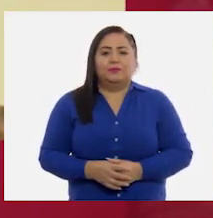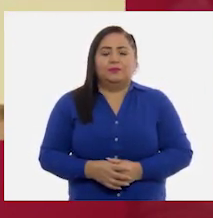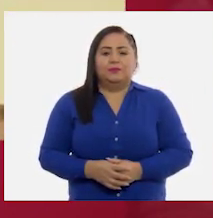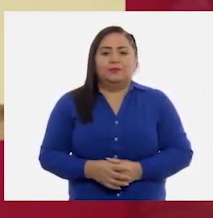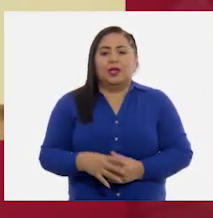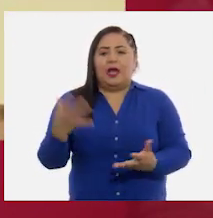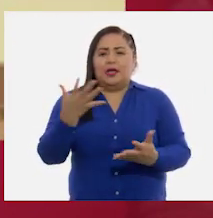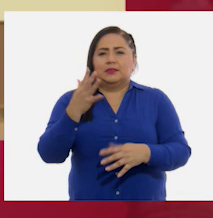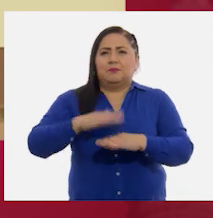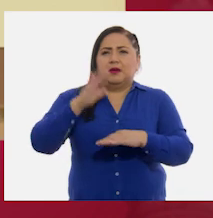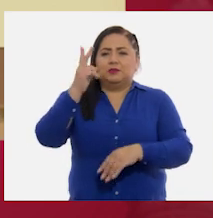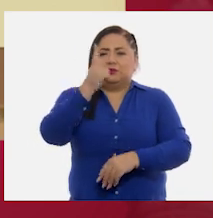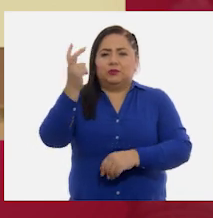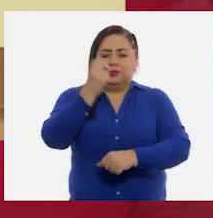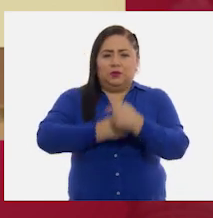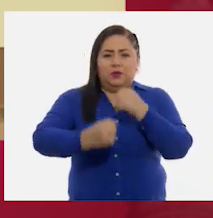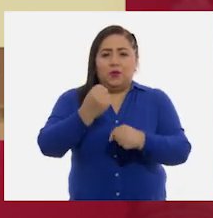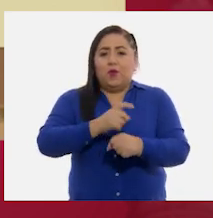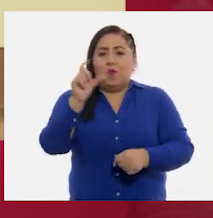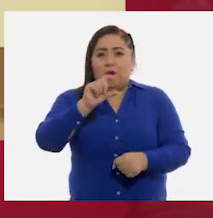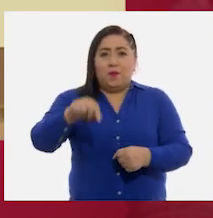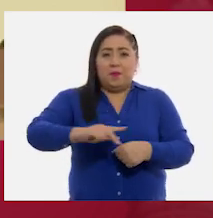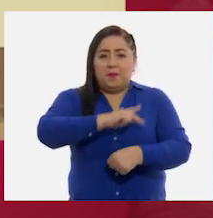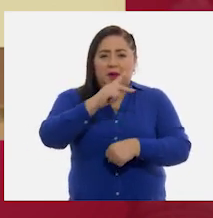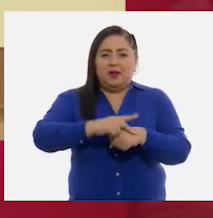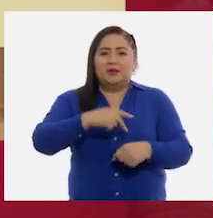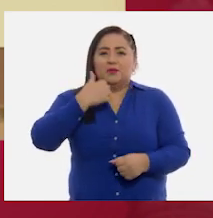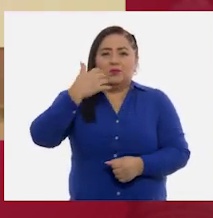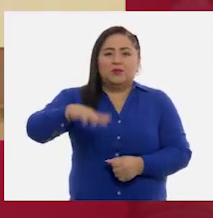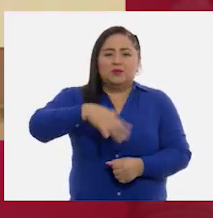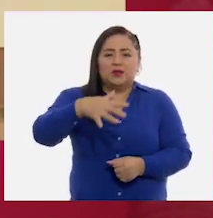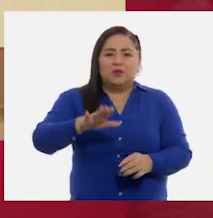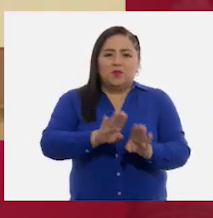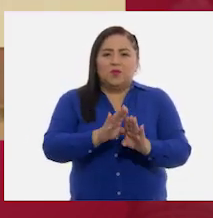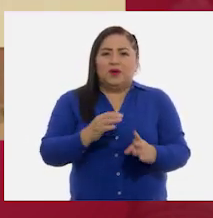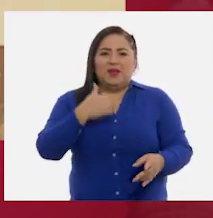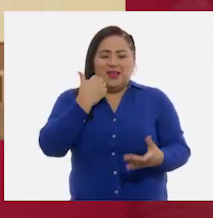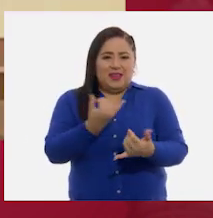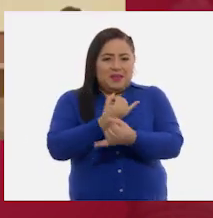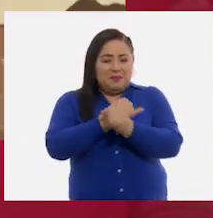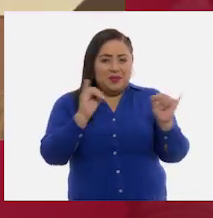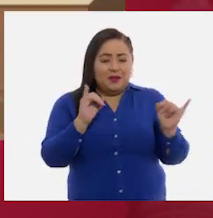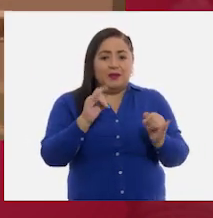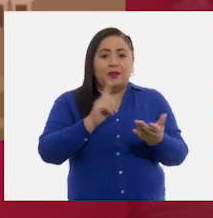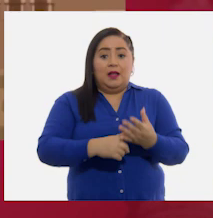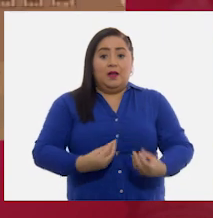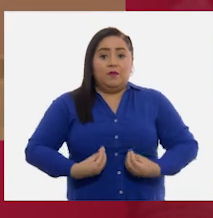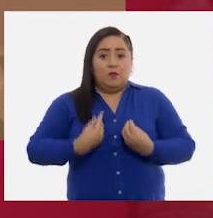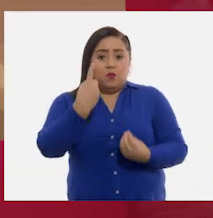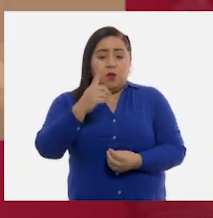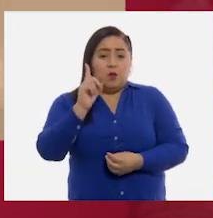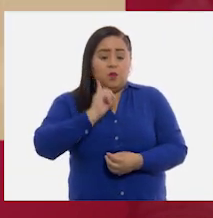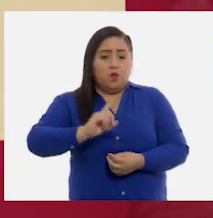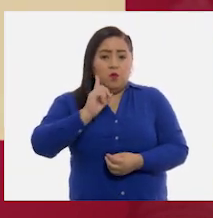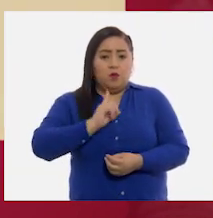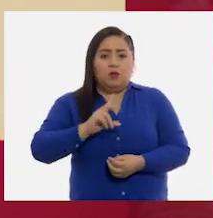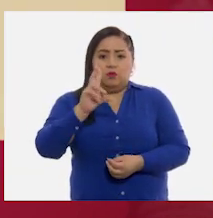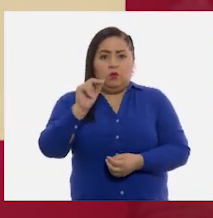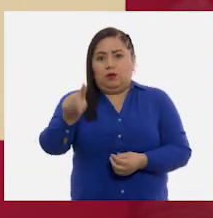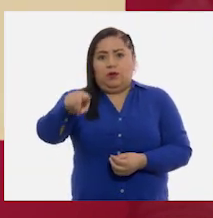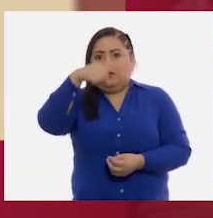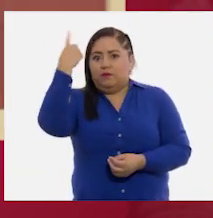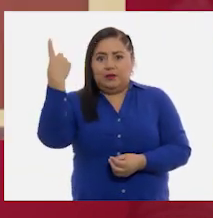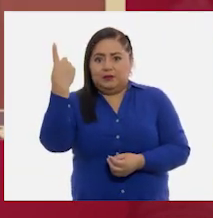Hace más de 200 años, cuando nuestro país buscaba ser una nación independiente, la vida de una mujer no era nada